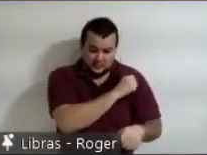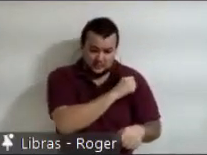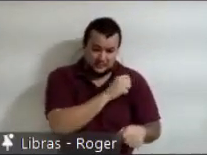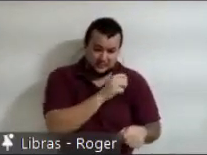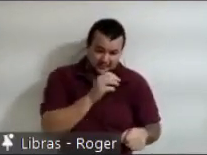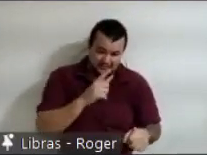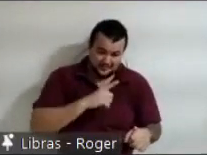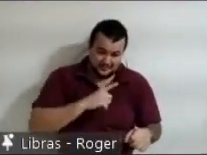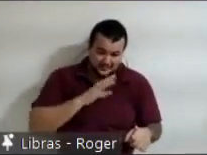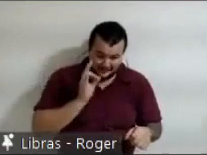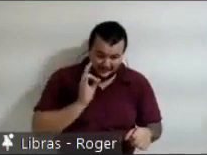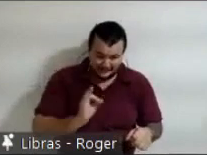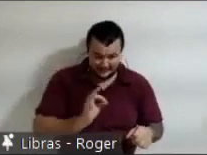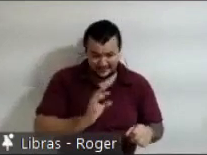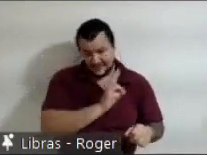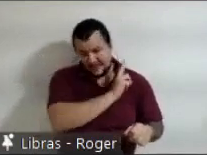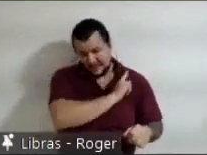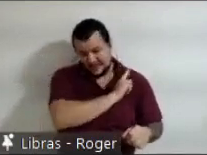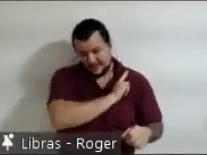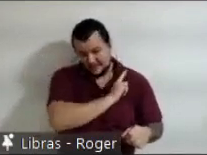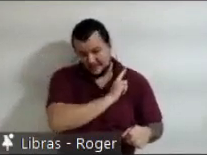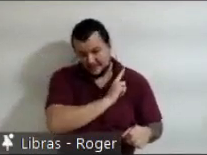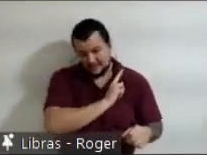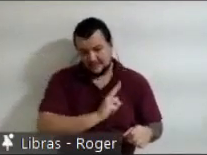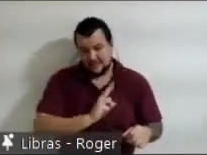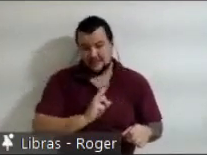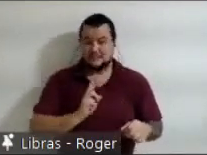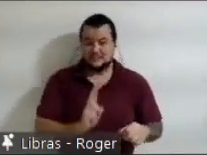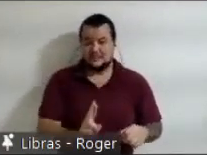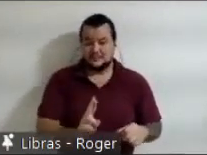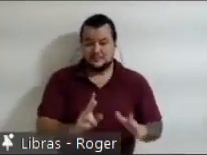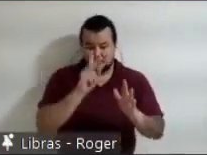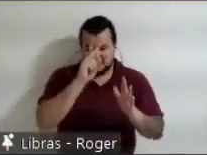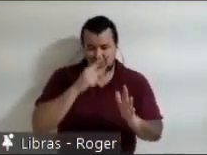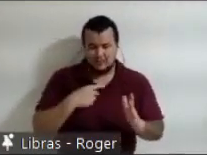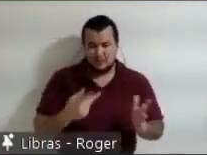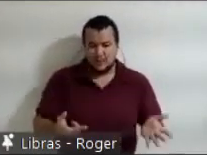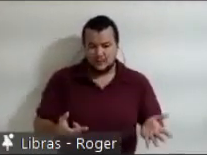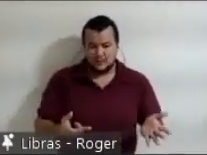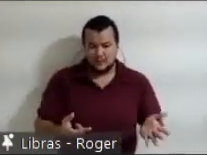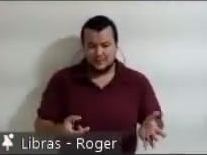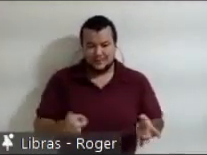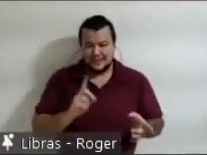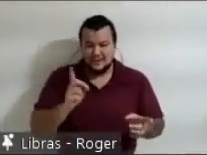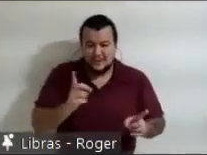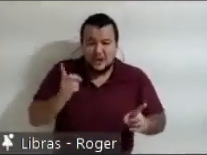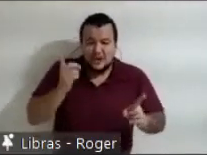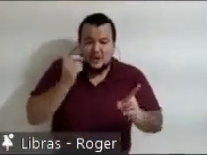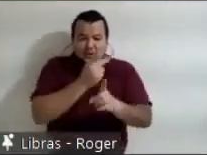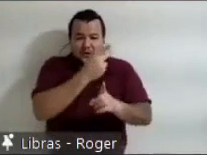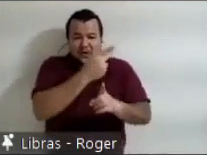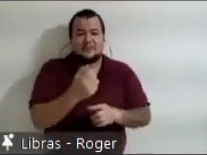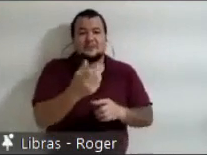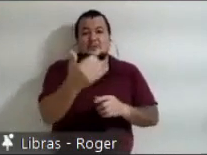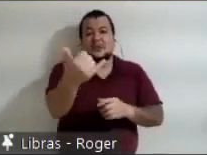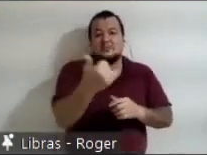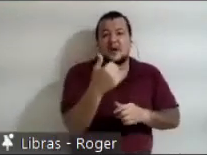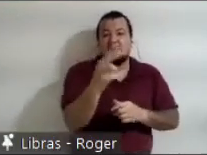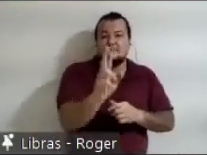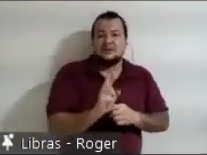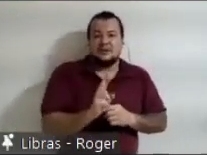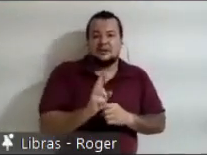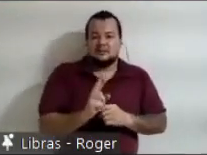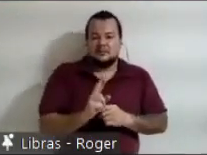respuestas no es encontrar quien te la dé sino hacerla posible opino que la educación